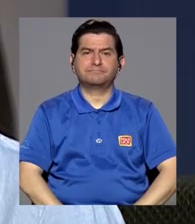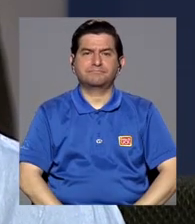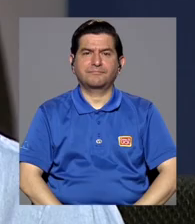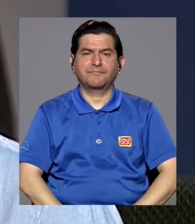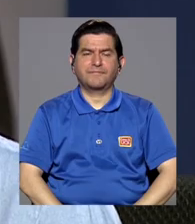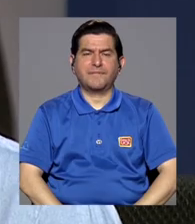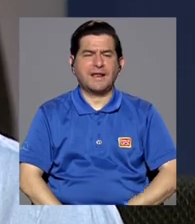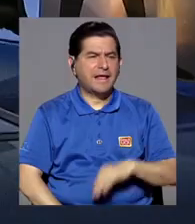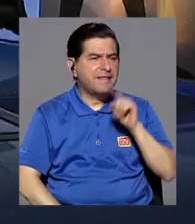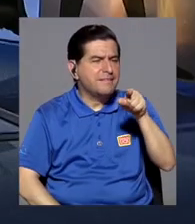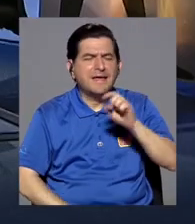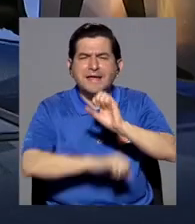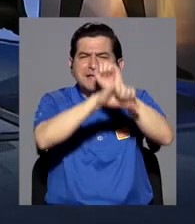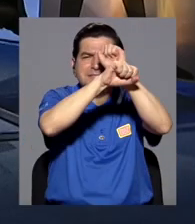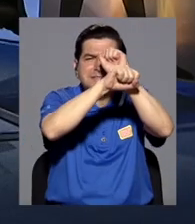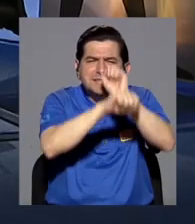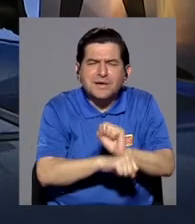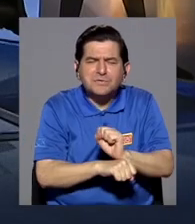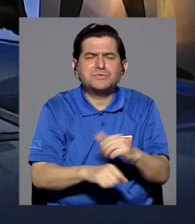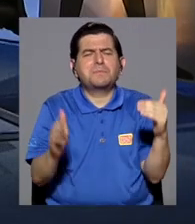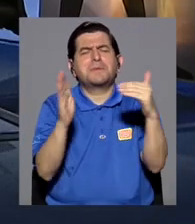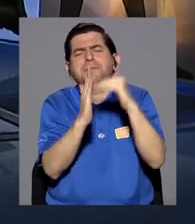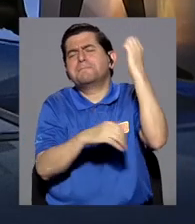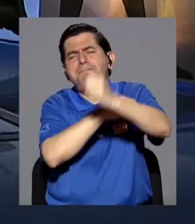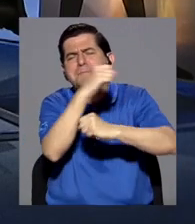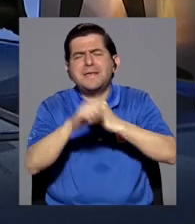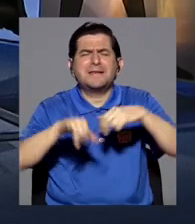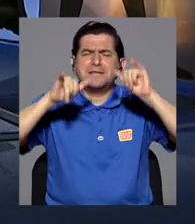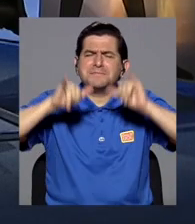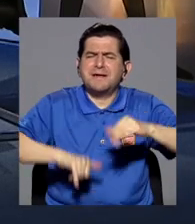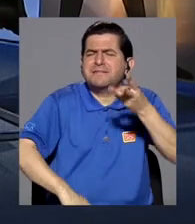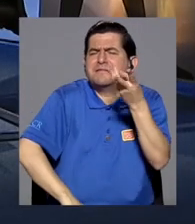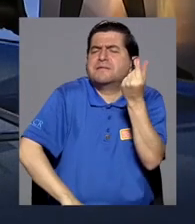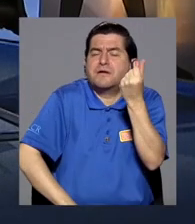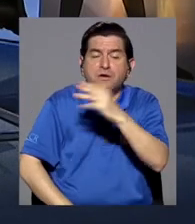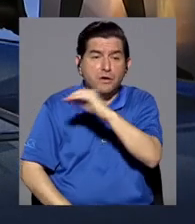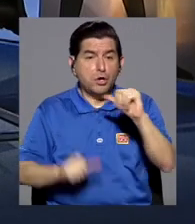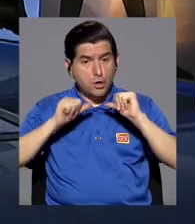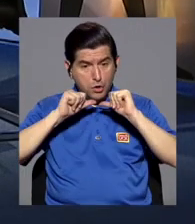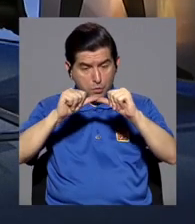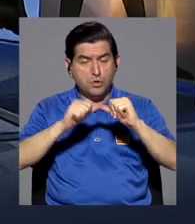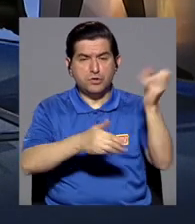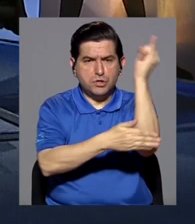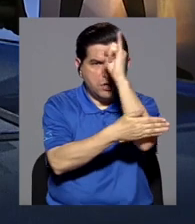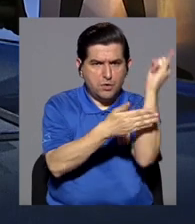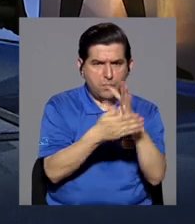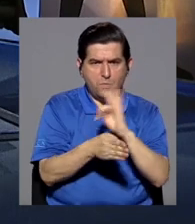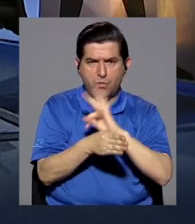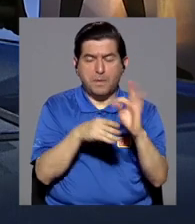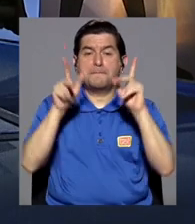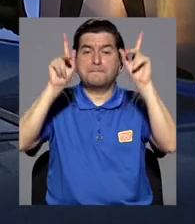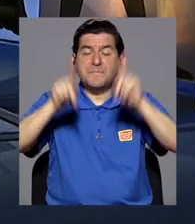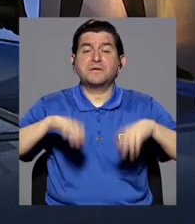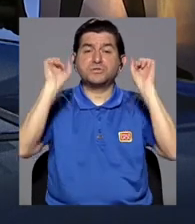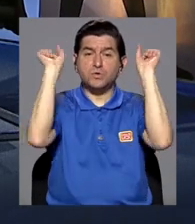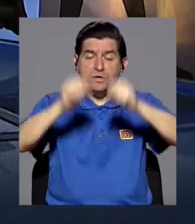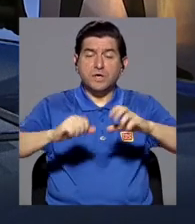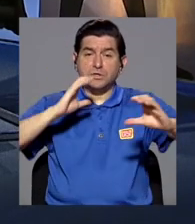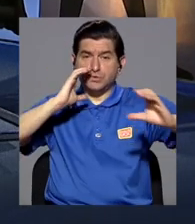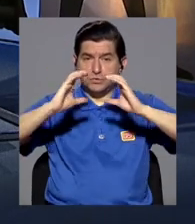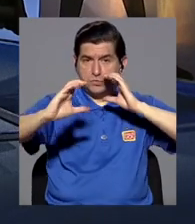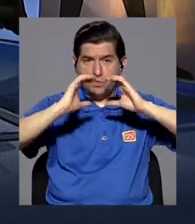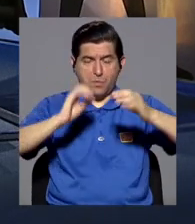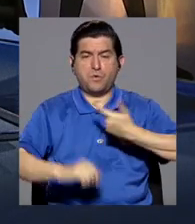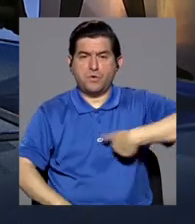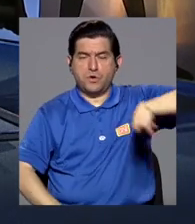quiere remanente de esa costumbre milenaria ha quedado y sigue quedando en la arteterapia para que las personas podamos